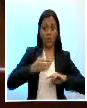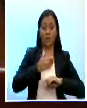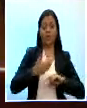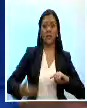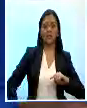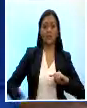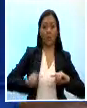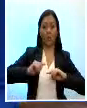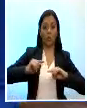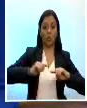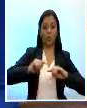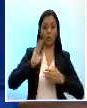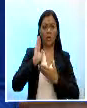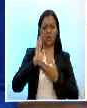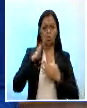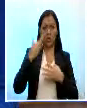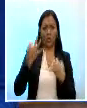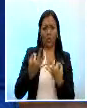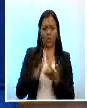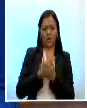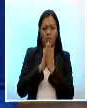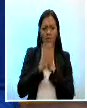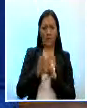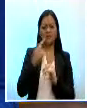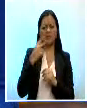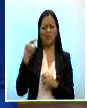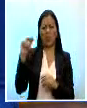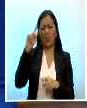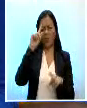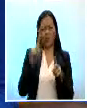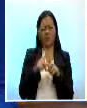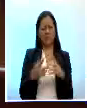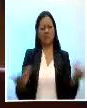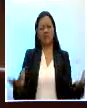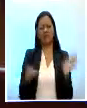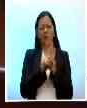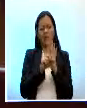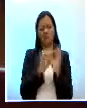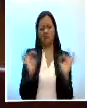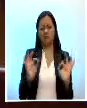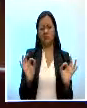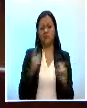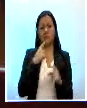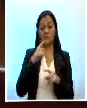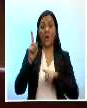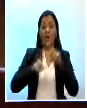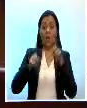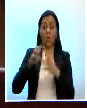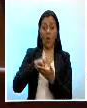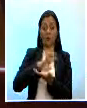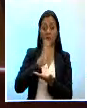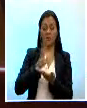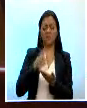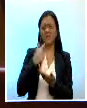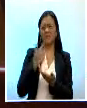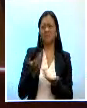del IES, Richard Espinosa, ha desconocido que existe esta ley. Ciertos asambleístas han dicho de